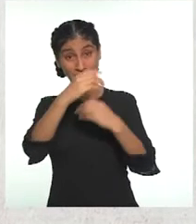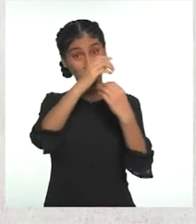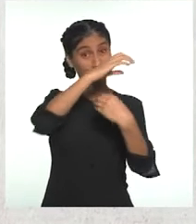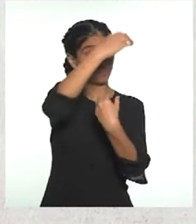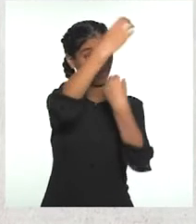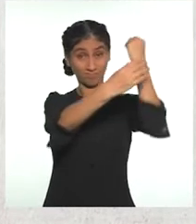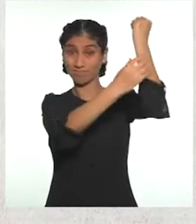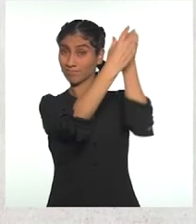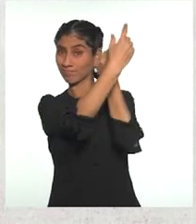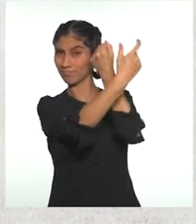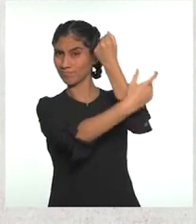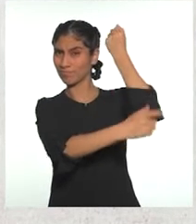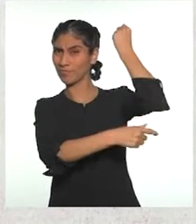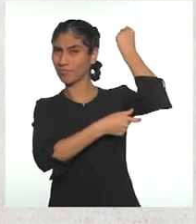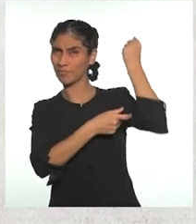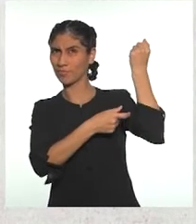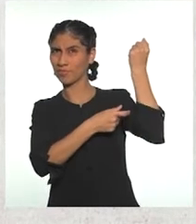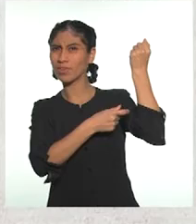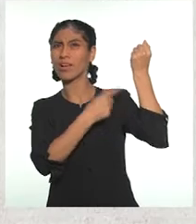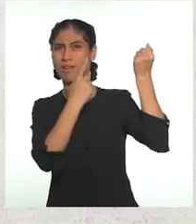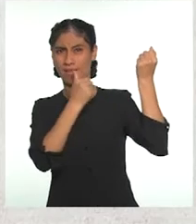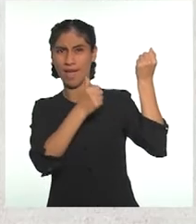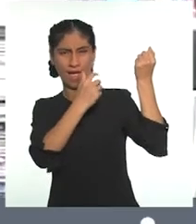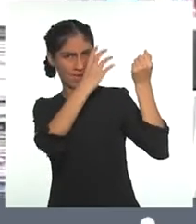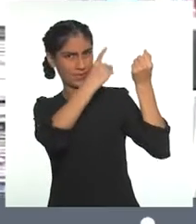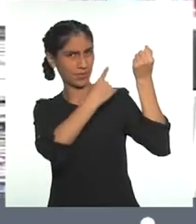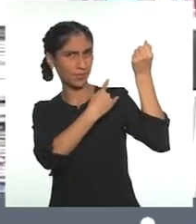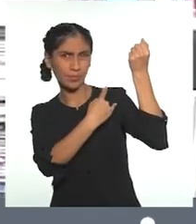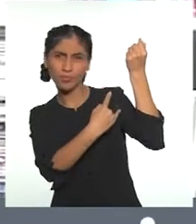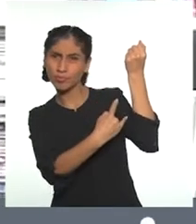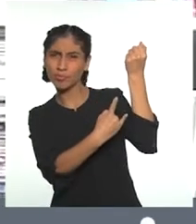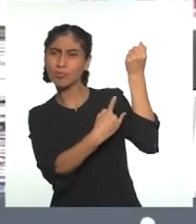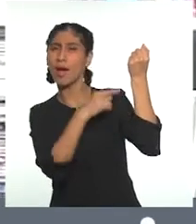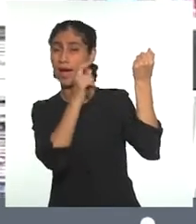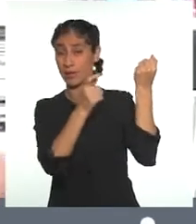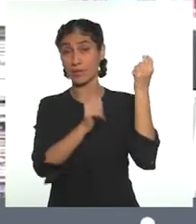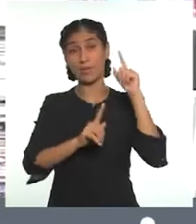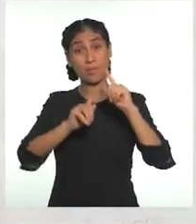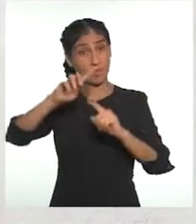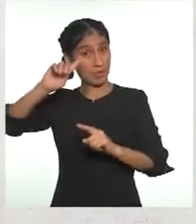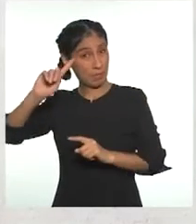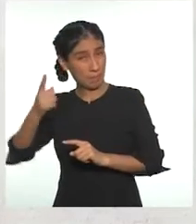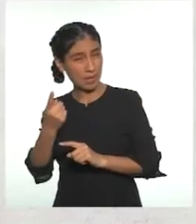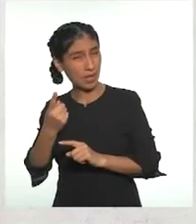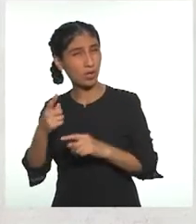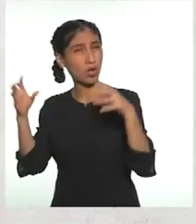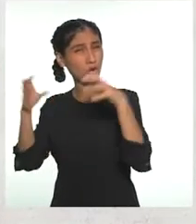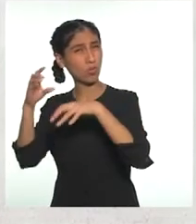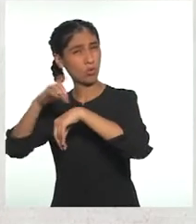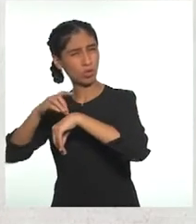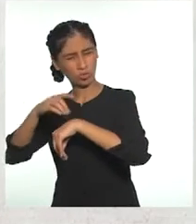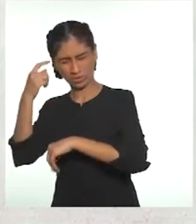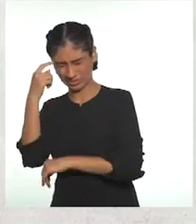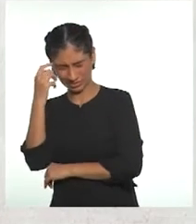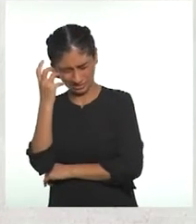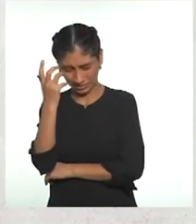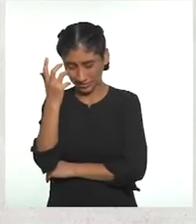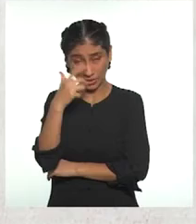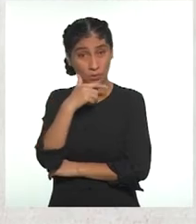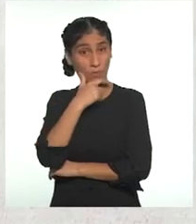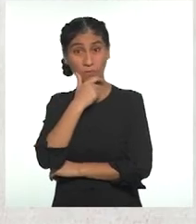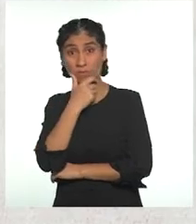Al principio hubo mucho temor de parte de los médicos, quienes consideraban que una